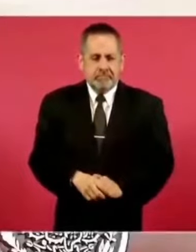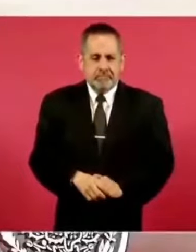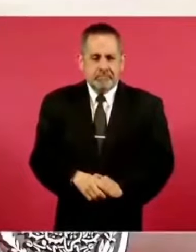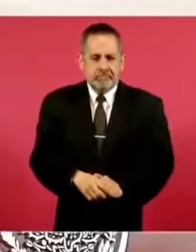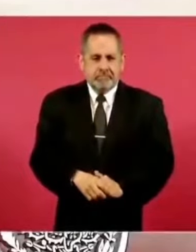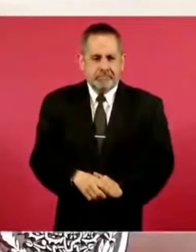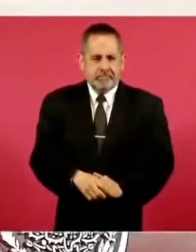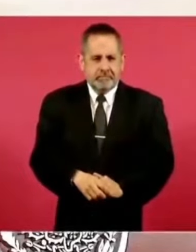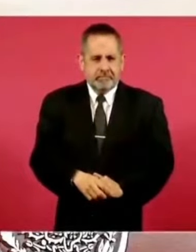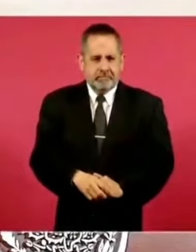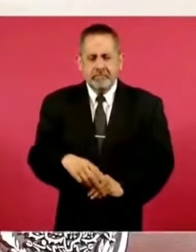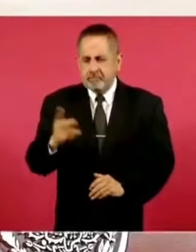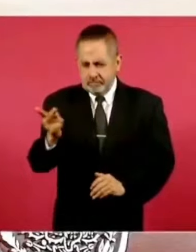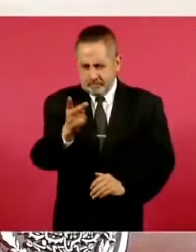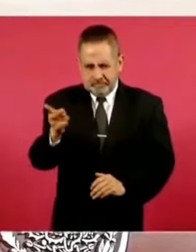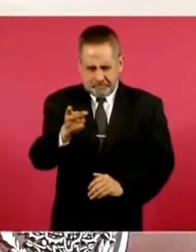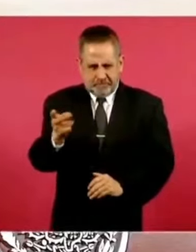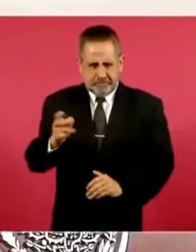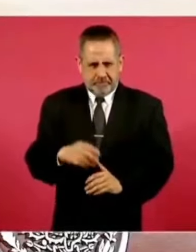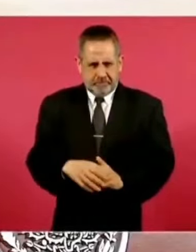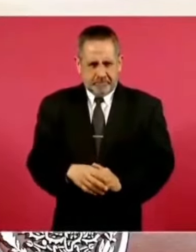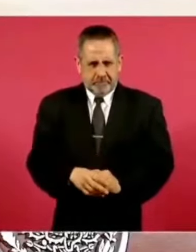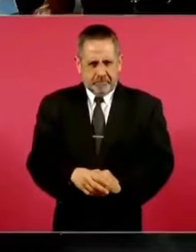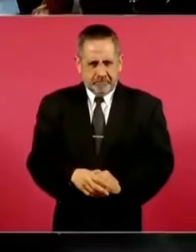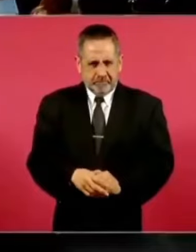¿Eh? ¿Los dos?